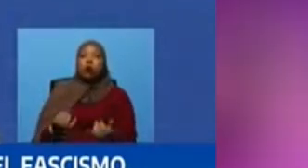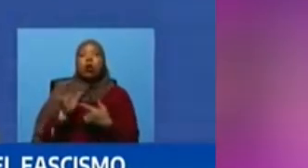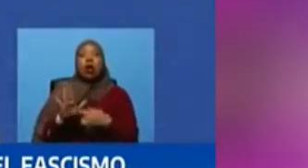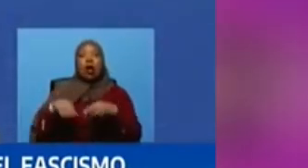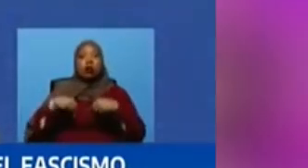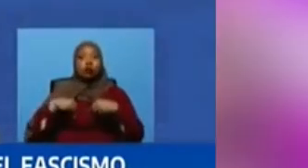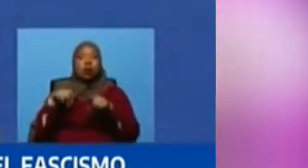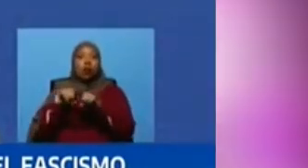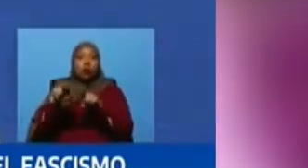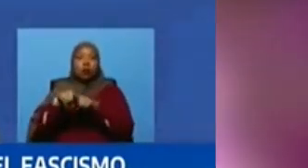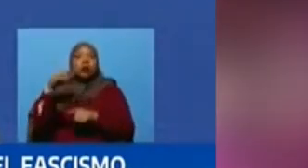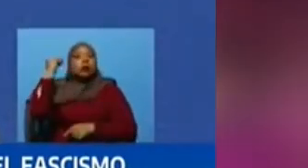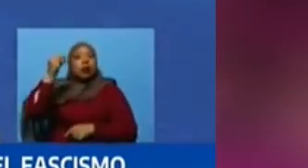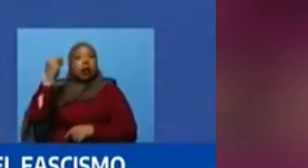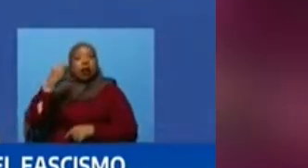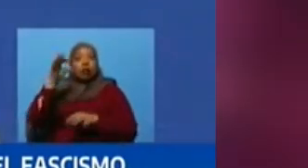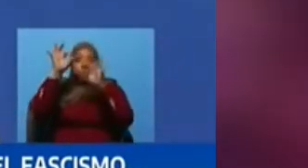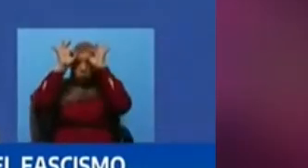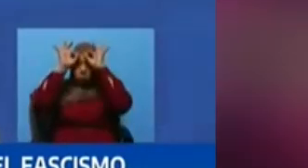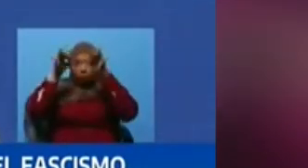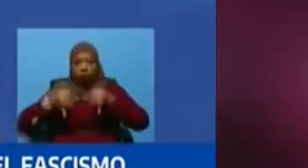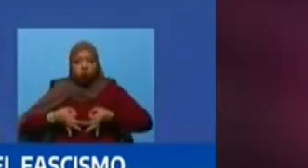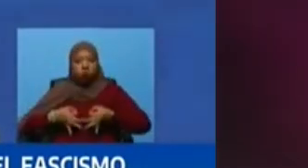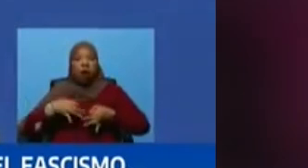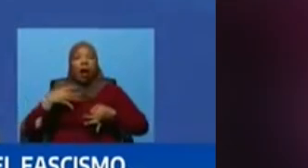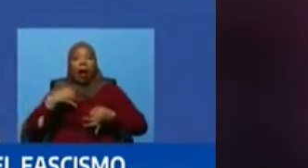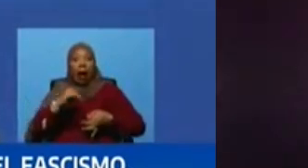asumiendo la crítica de un pueblo